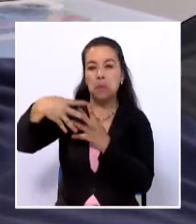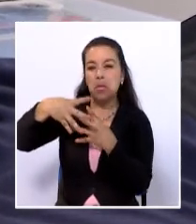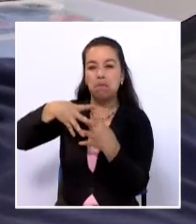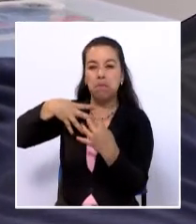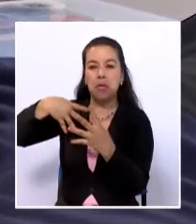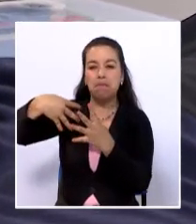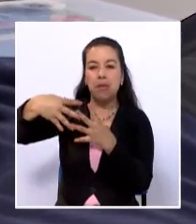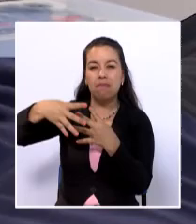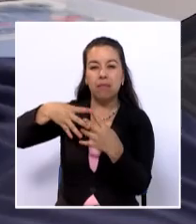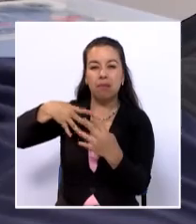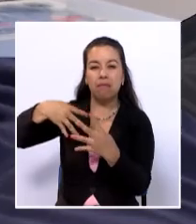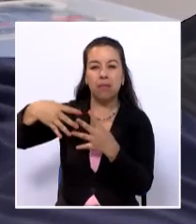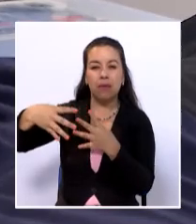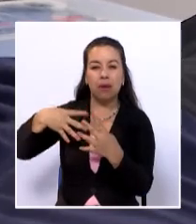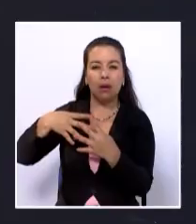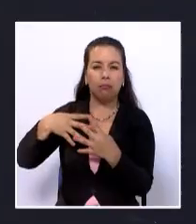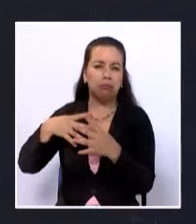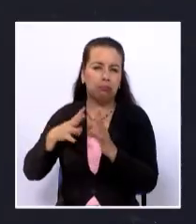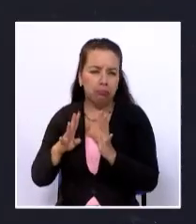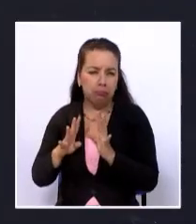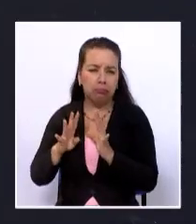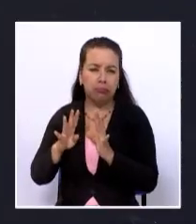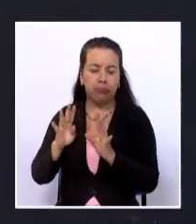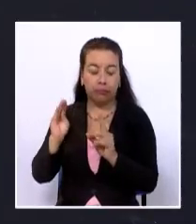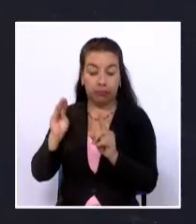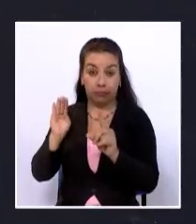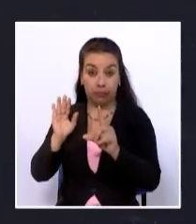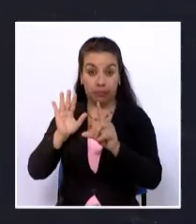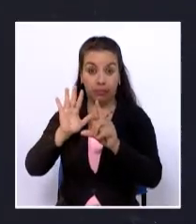que después hacer una hacer un acercamiento